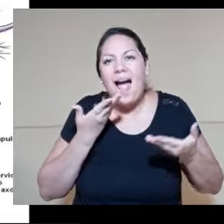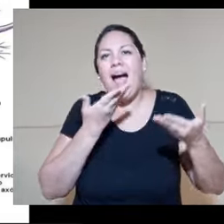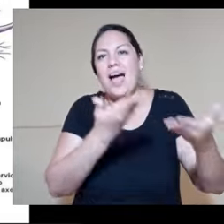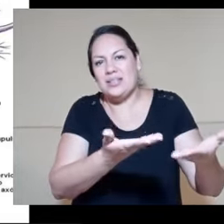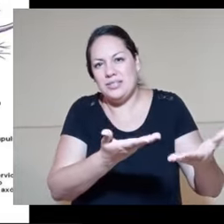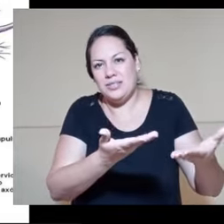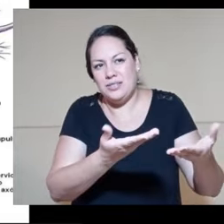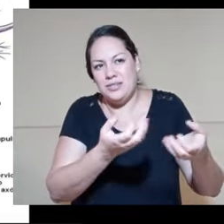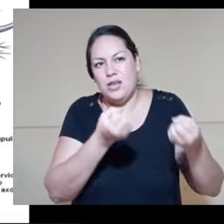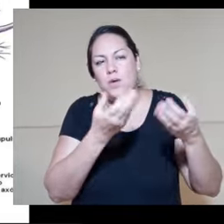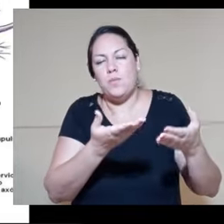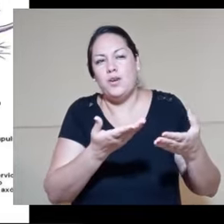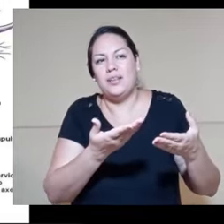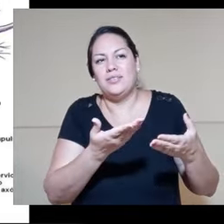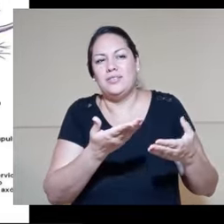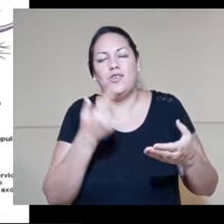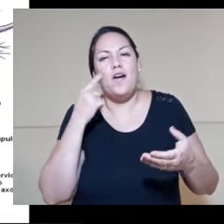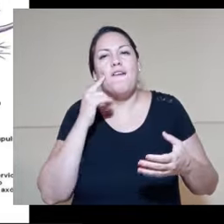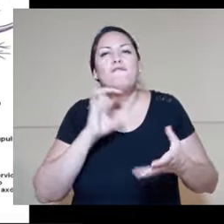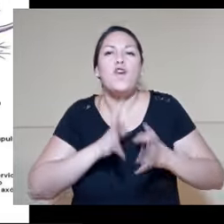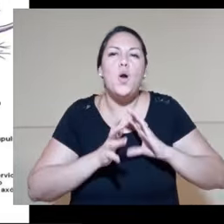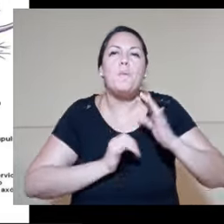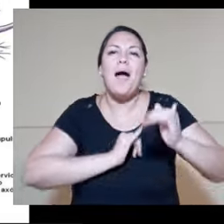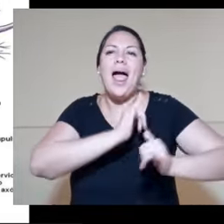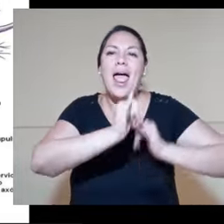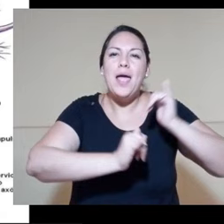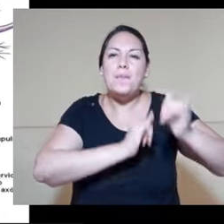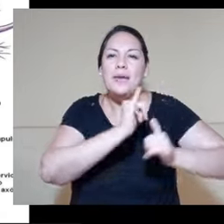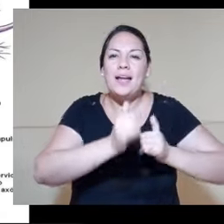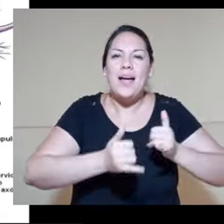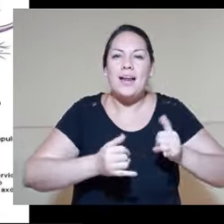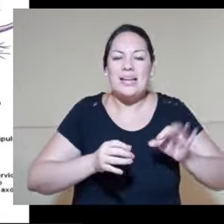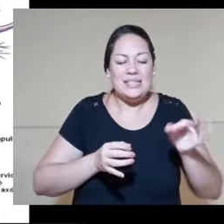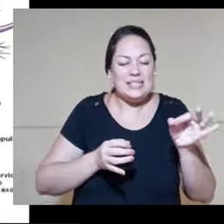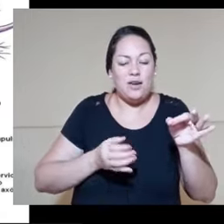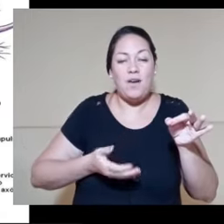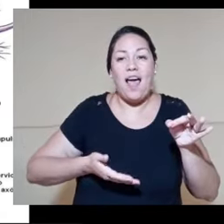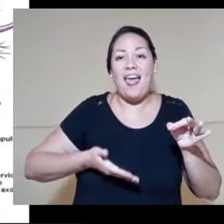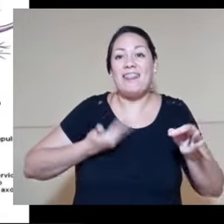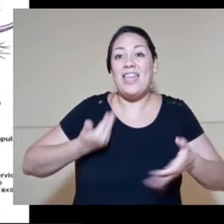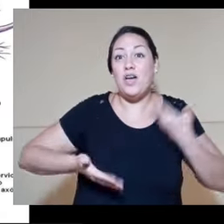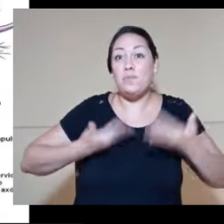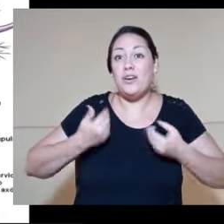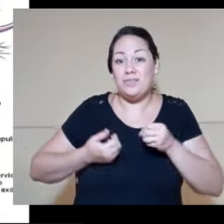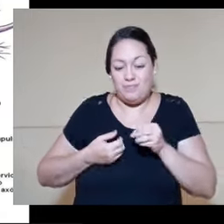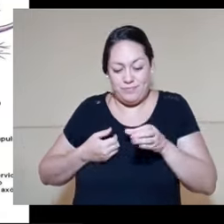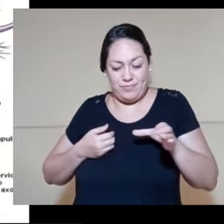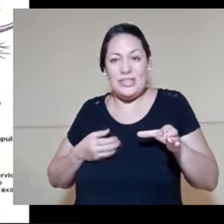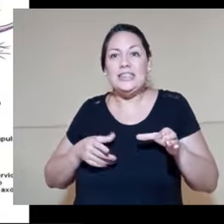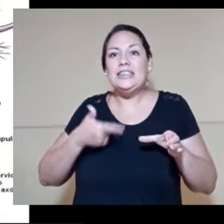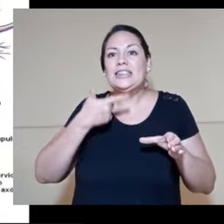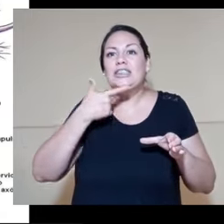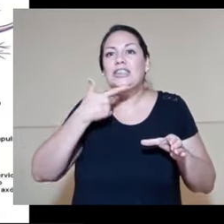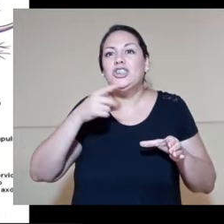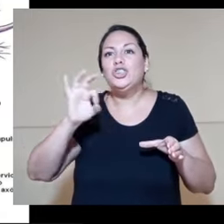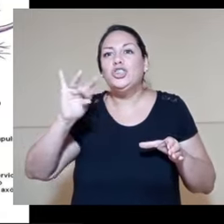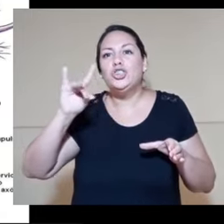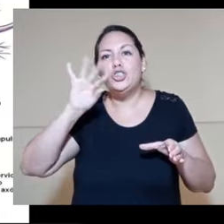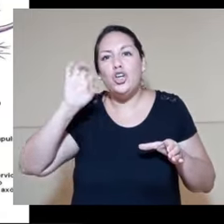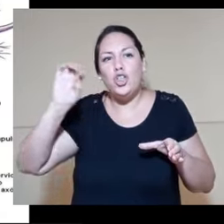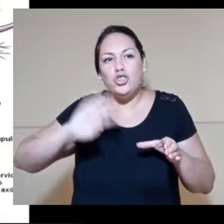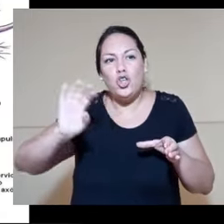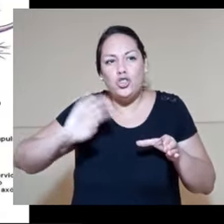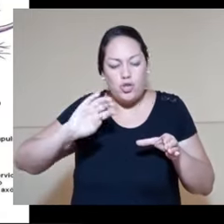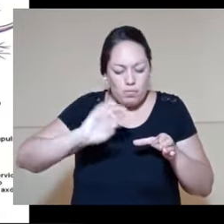la célula. Entonces así podemos explicar por qué pasa todo lo que pasa. Entonces, despolarizada la célula, entra sodio